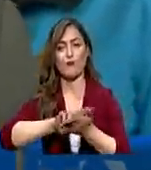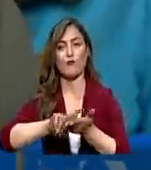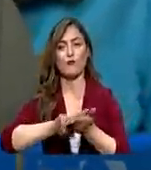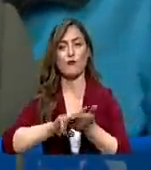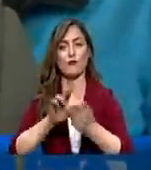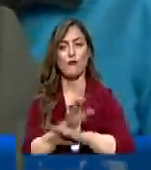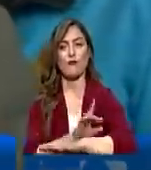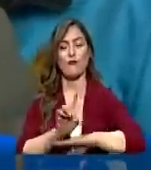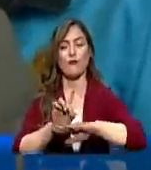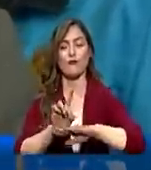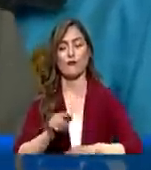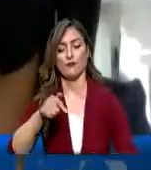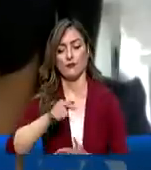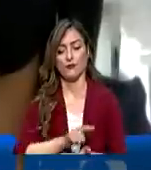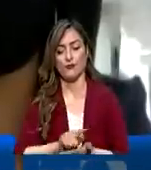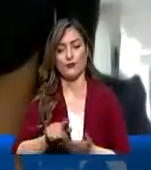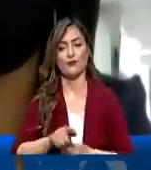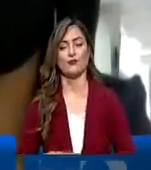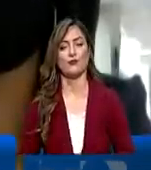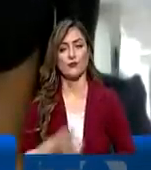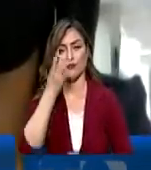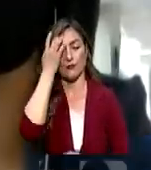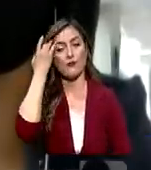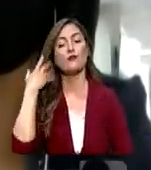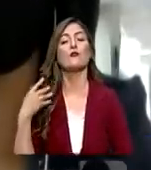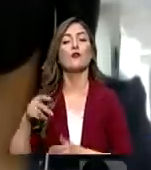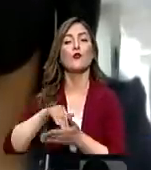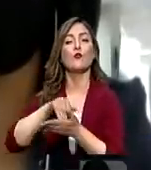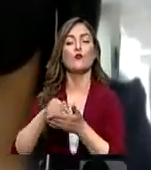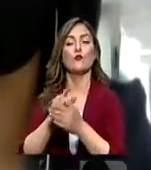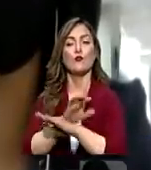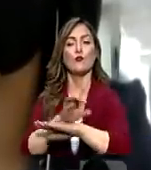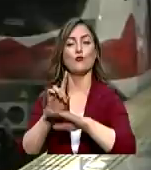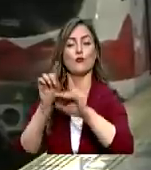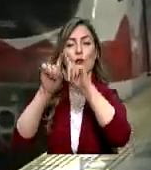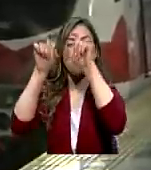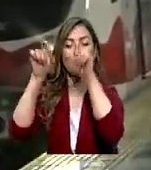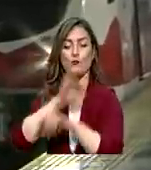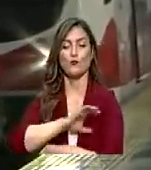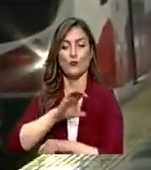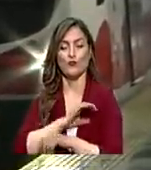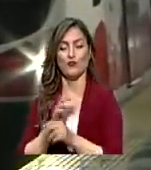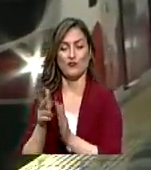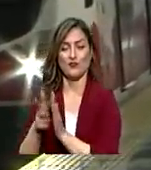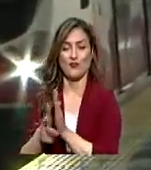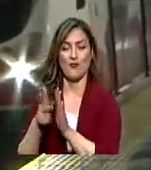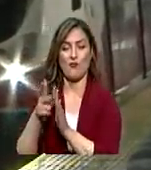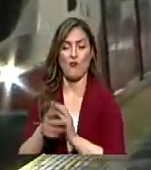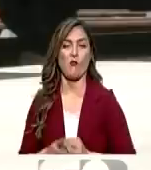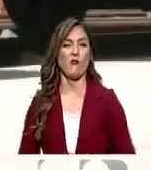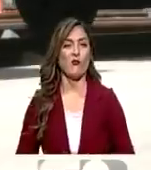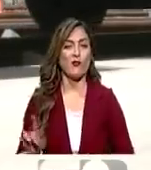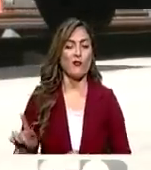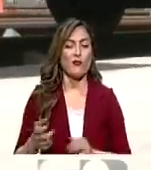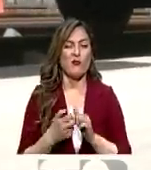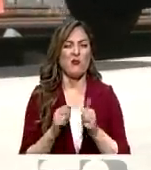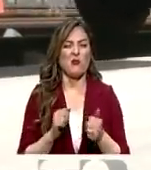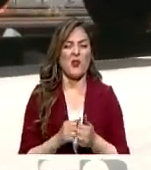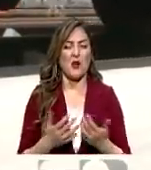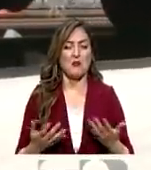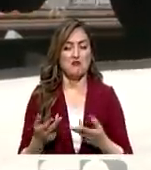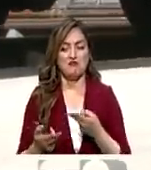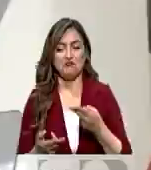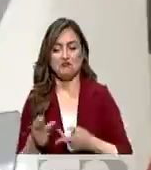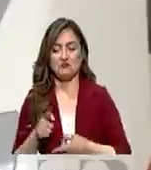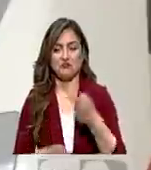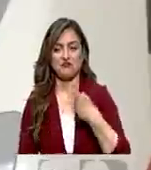de directorio esta semana. Bernardo Abad, miembro del directorio de la empresa municipal, asegura que están en un punto muerto y que no pueden